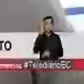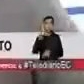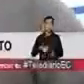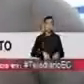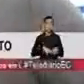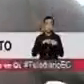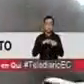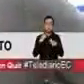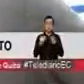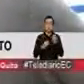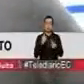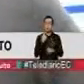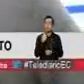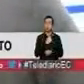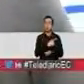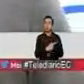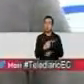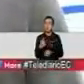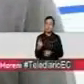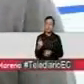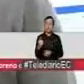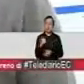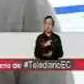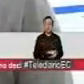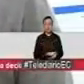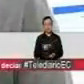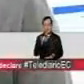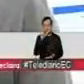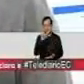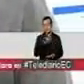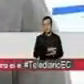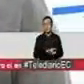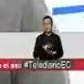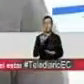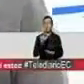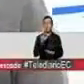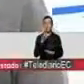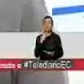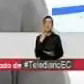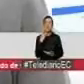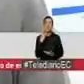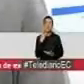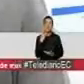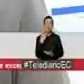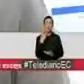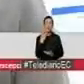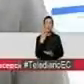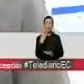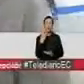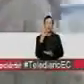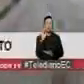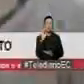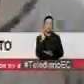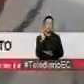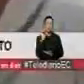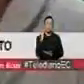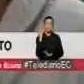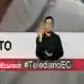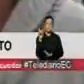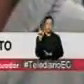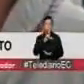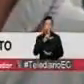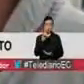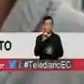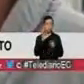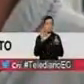suspensión. Y nos dicen que los vuelos hay a partir del 14 de octubre. El día